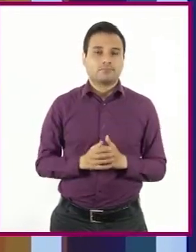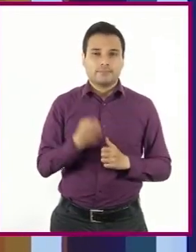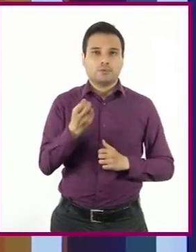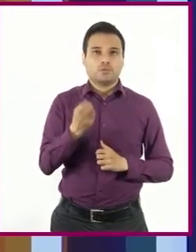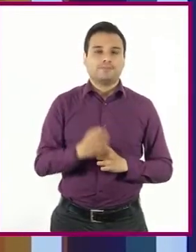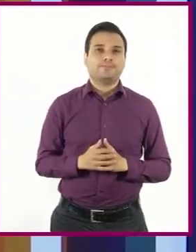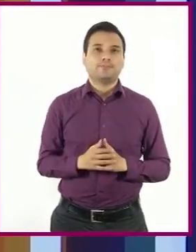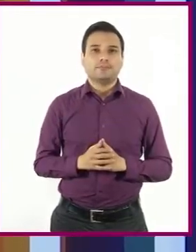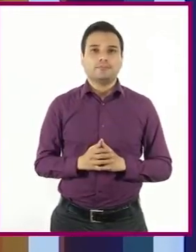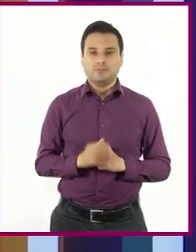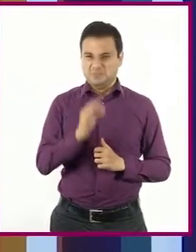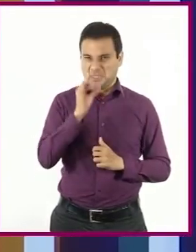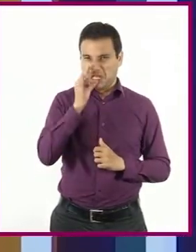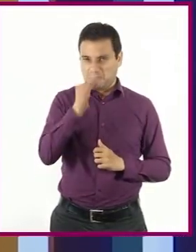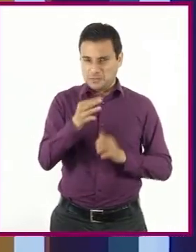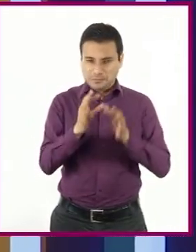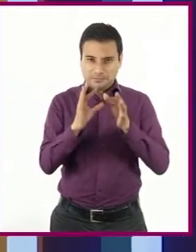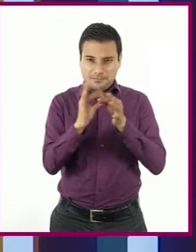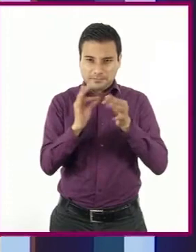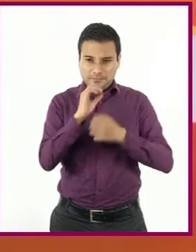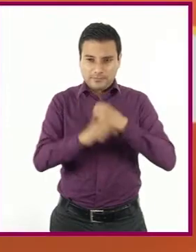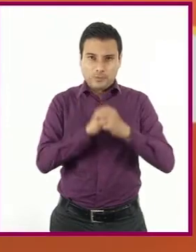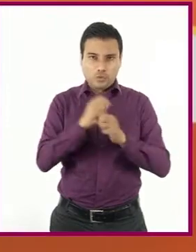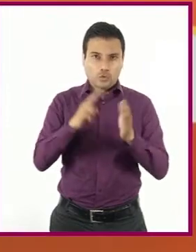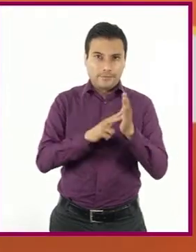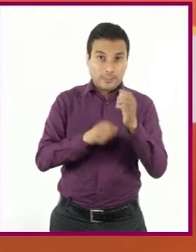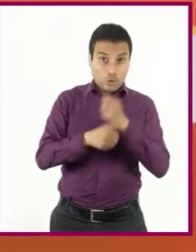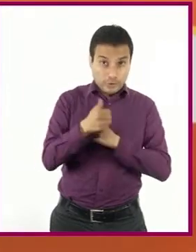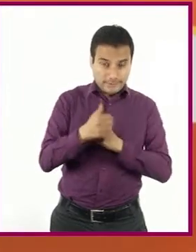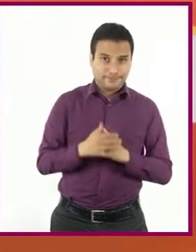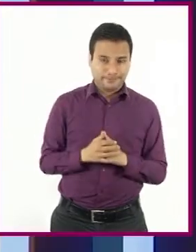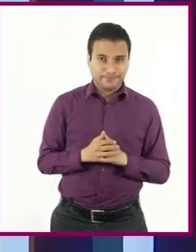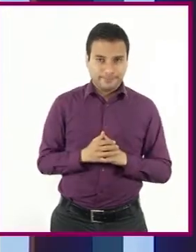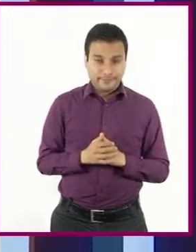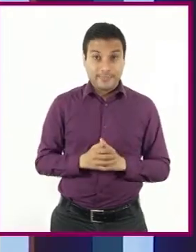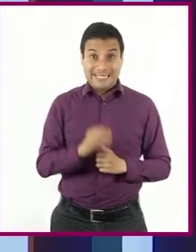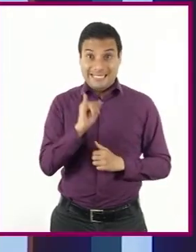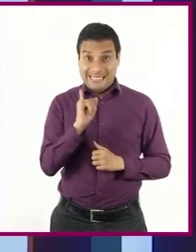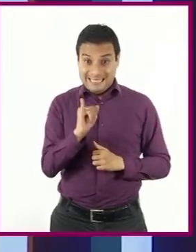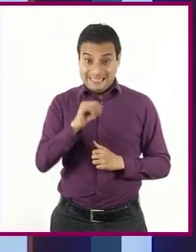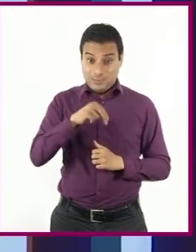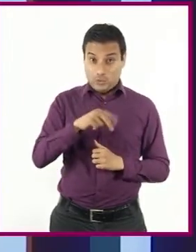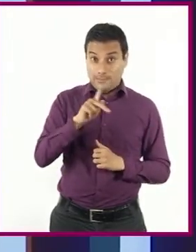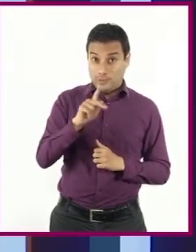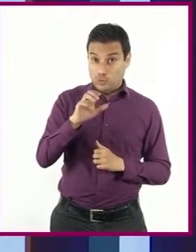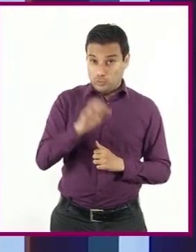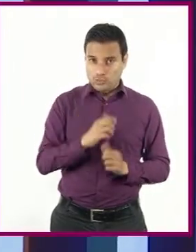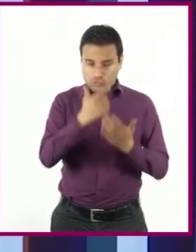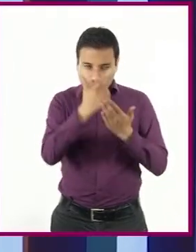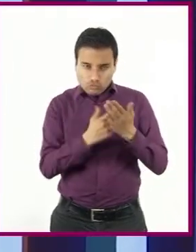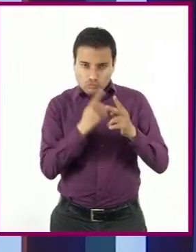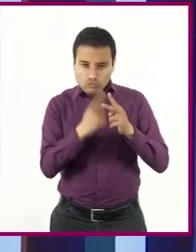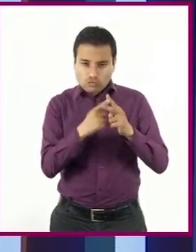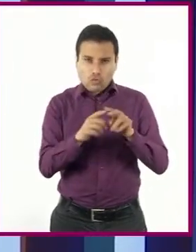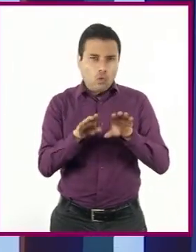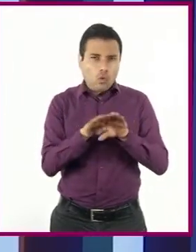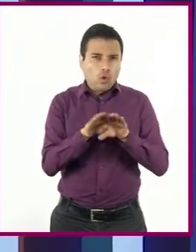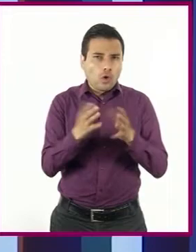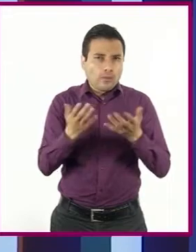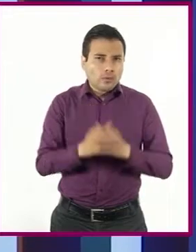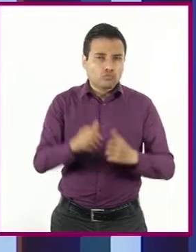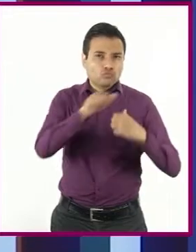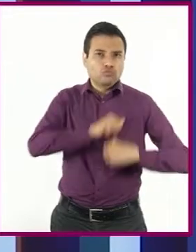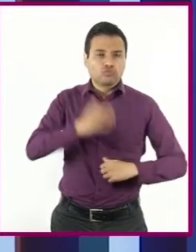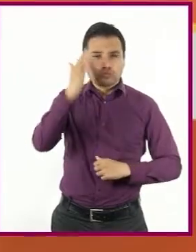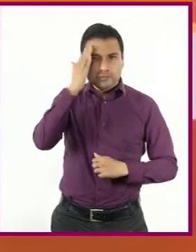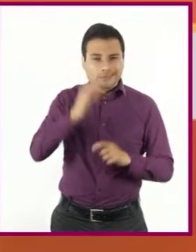es. Cabe resaltar que desde el año 2011 el proceso de obtención del Índice Nacional de Precios al Consumidor está a cargo del